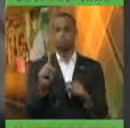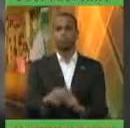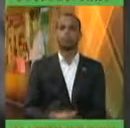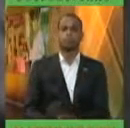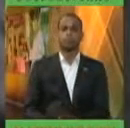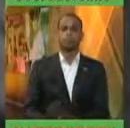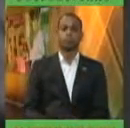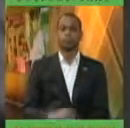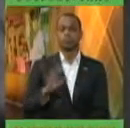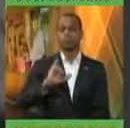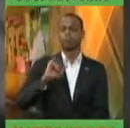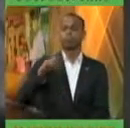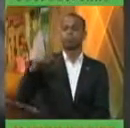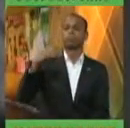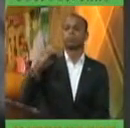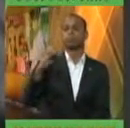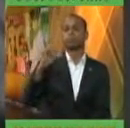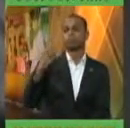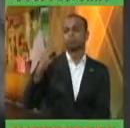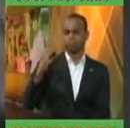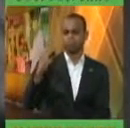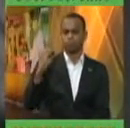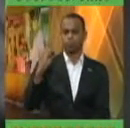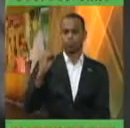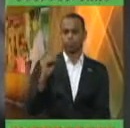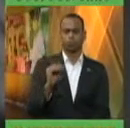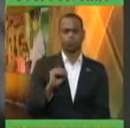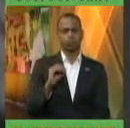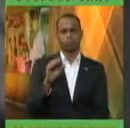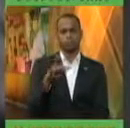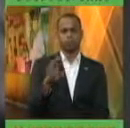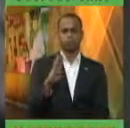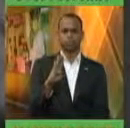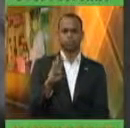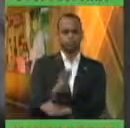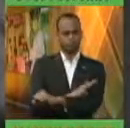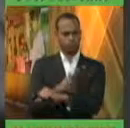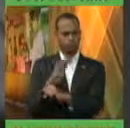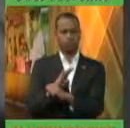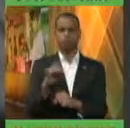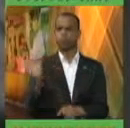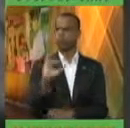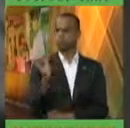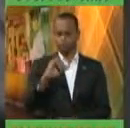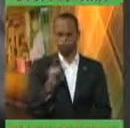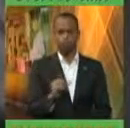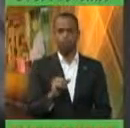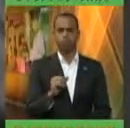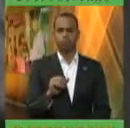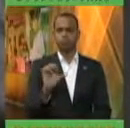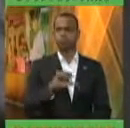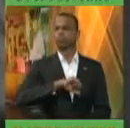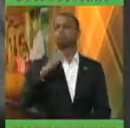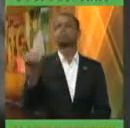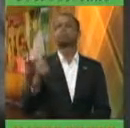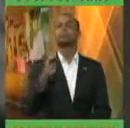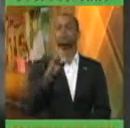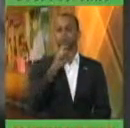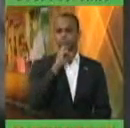en polo también nosotros con andrés logramos avanzar también muchas iniciativas y en bocachica